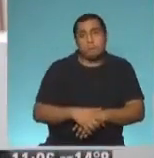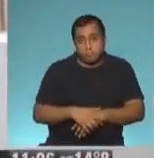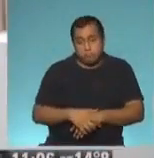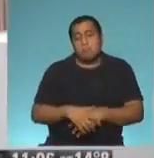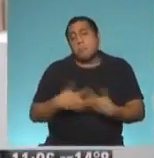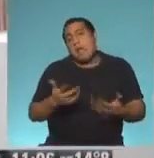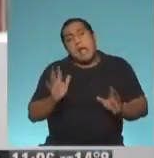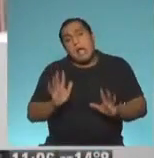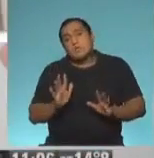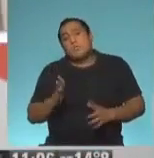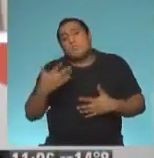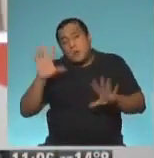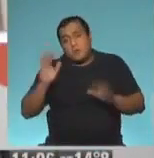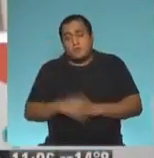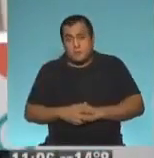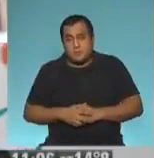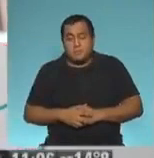eso suceda.